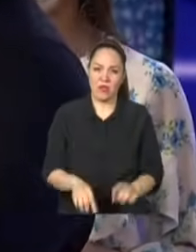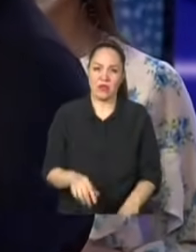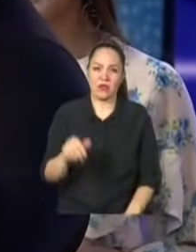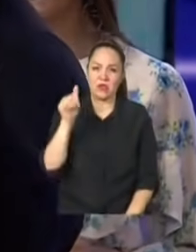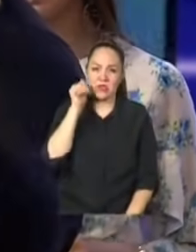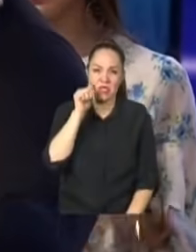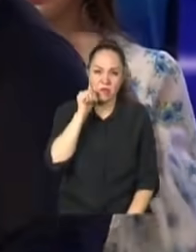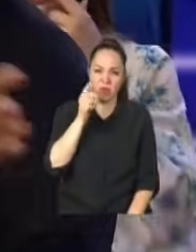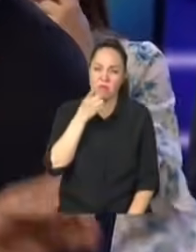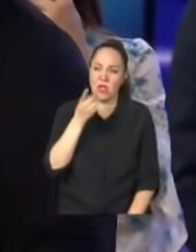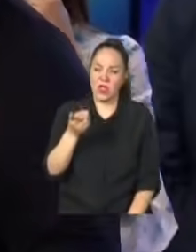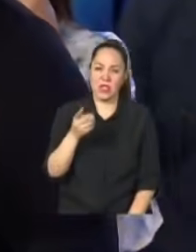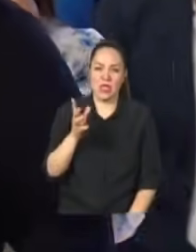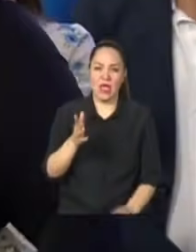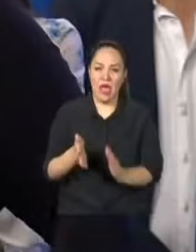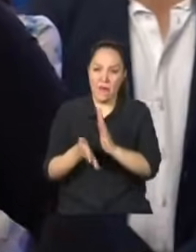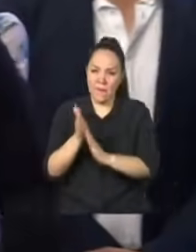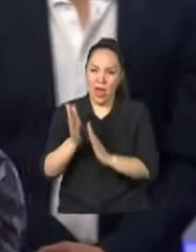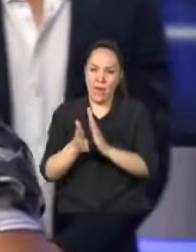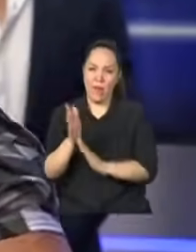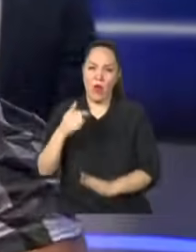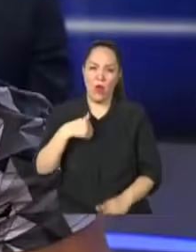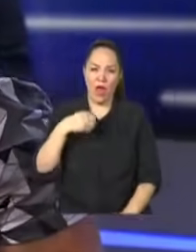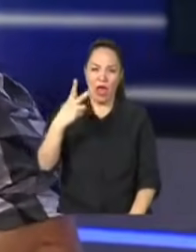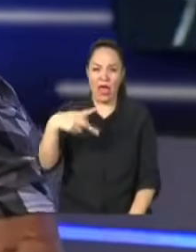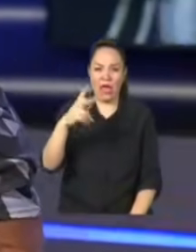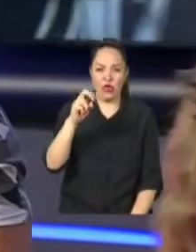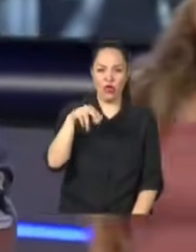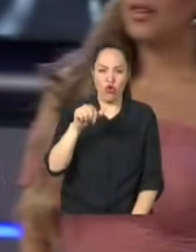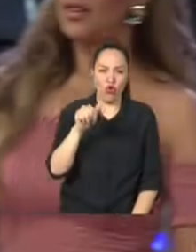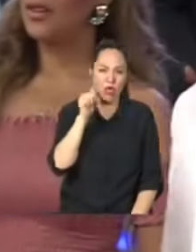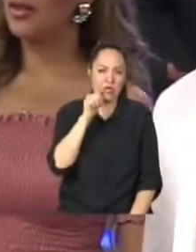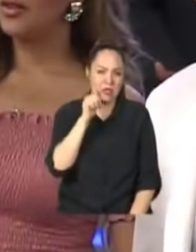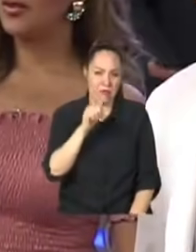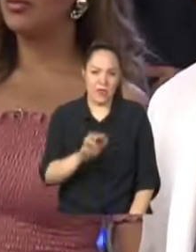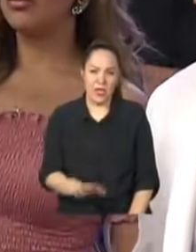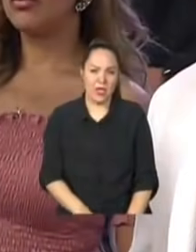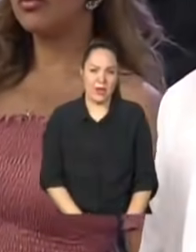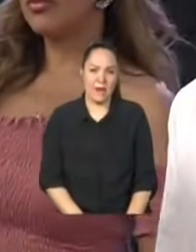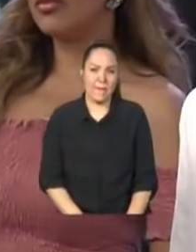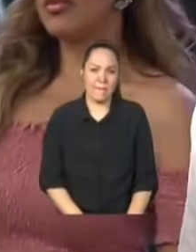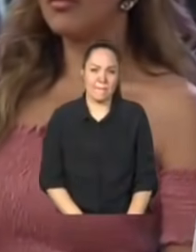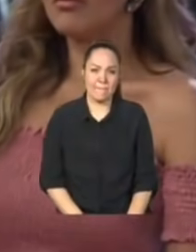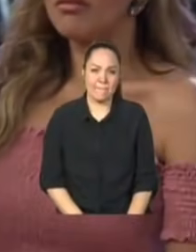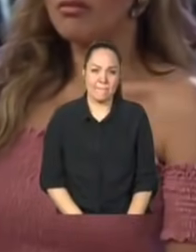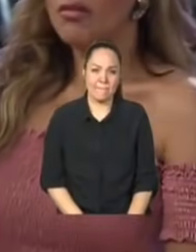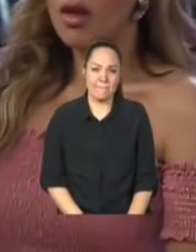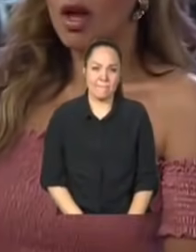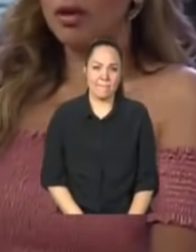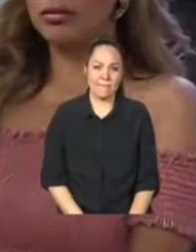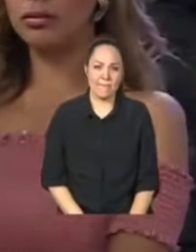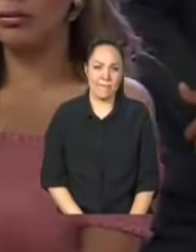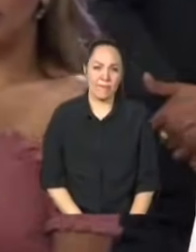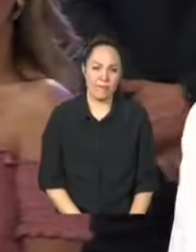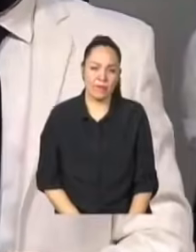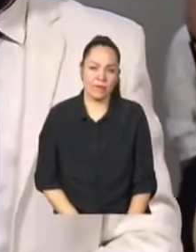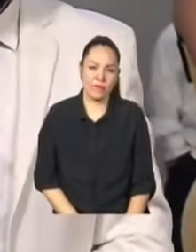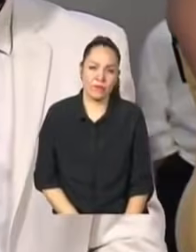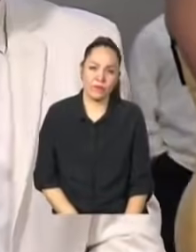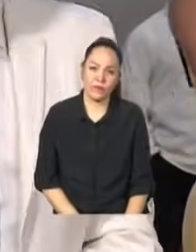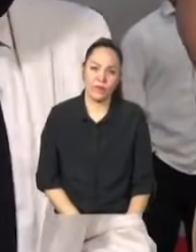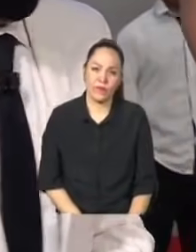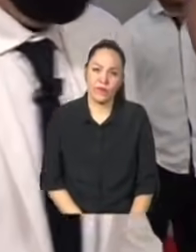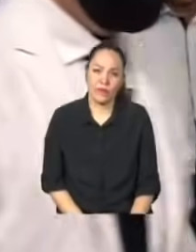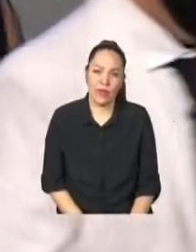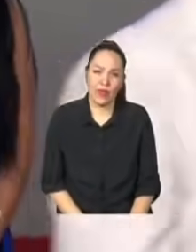todavía. Pero mucha gente me dice, oye, Conan, ¿por qué no me bailas? ¿Por qué no? Eres, bueno, voy a decir la palabra, eres tonto. Y le